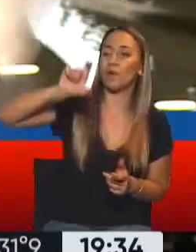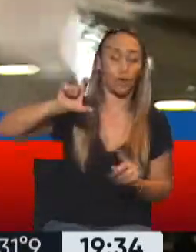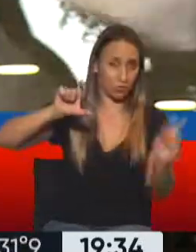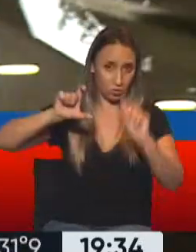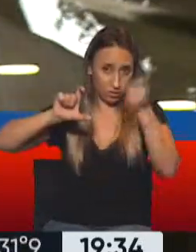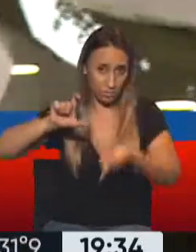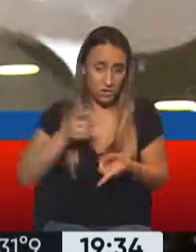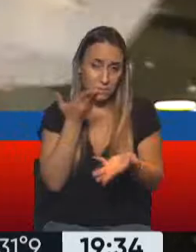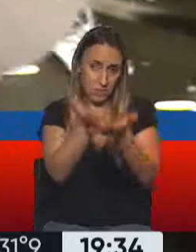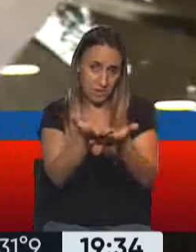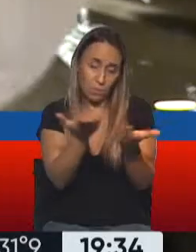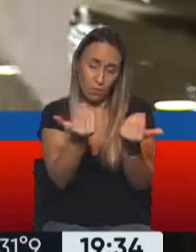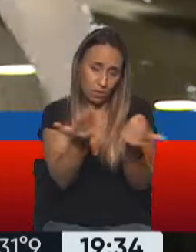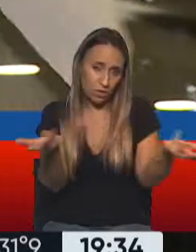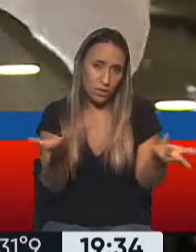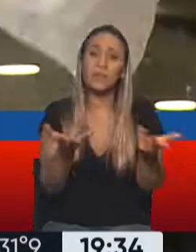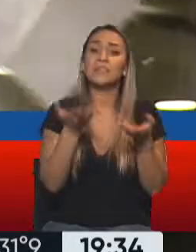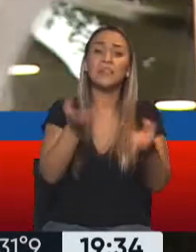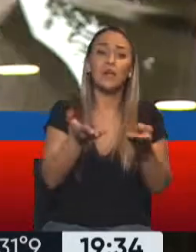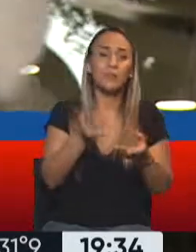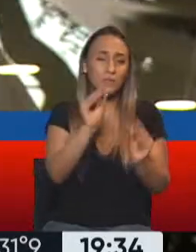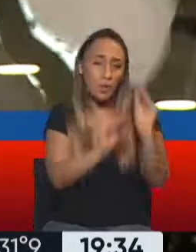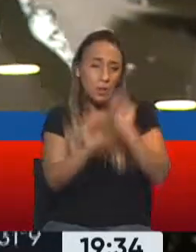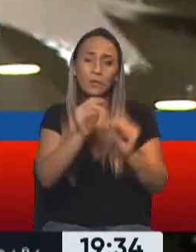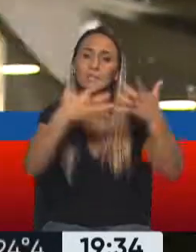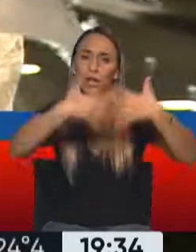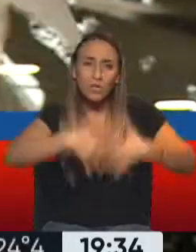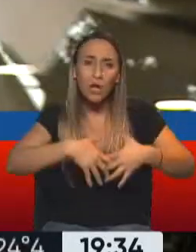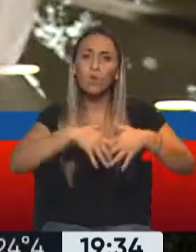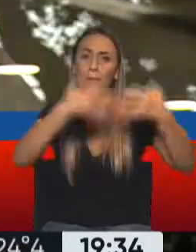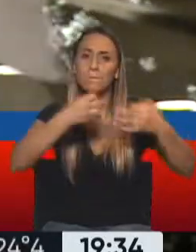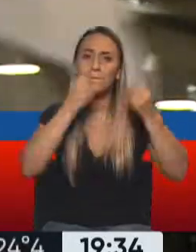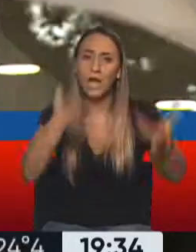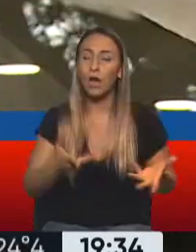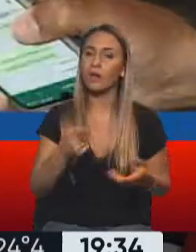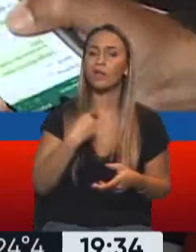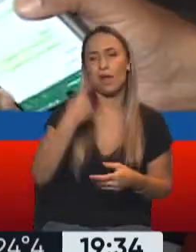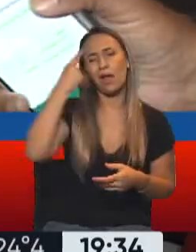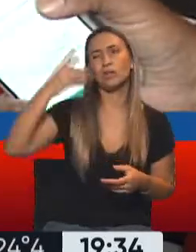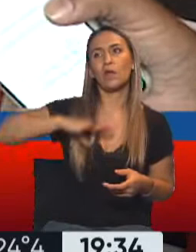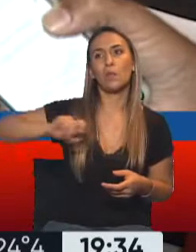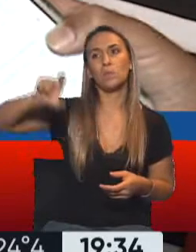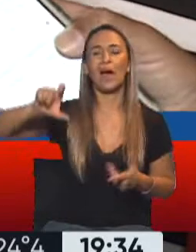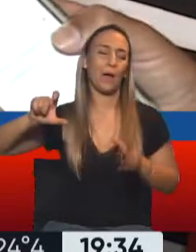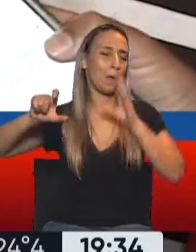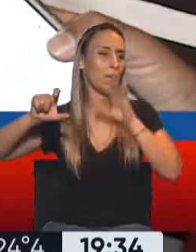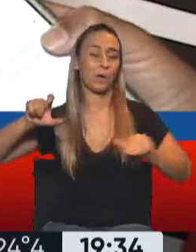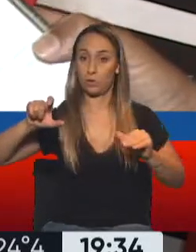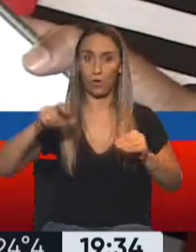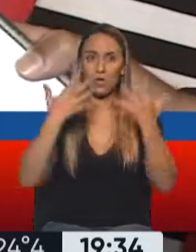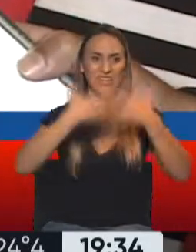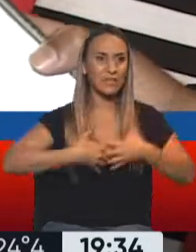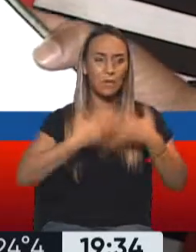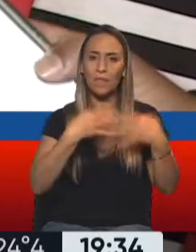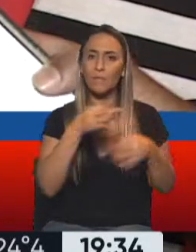es mejores condiciones en la prestación de servicio y no vamos a cambiar seguridad por plata. Primero decir que esto no es un paro, es una medida de acción